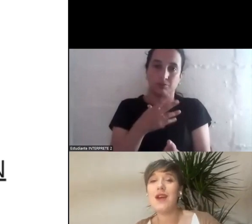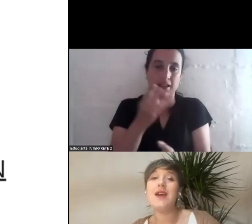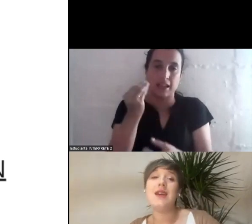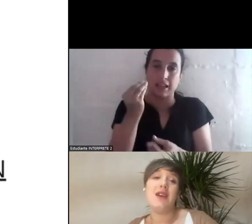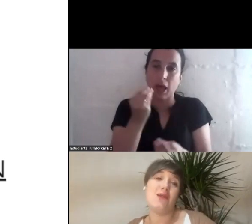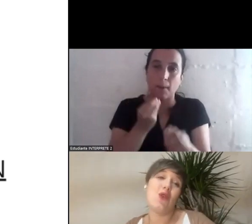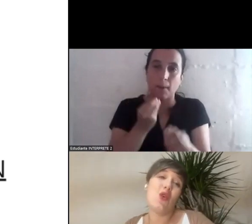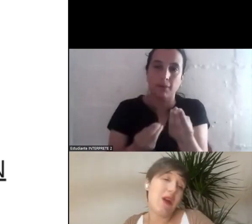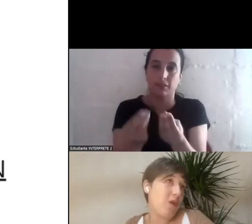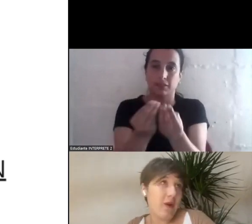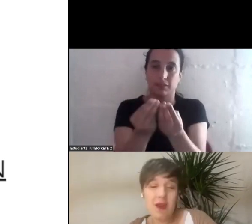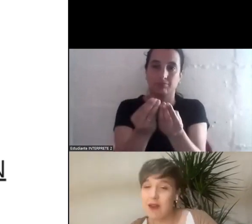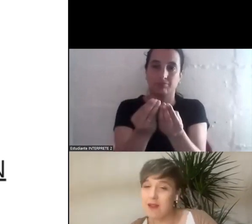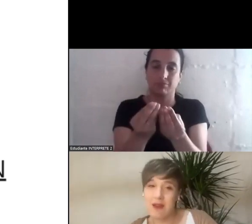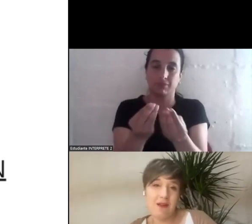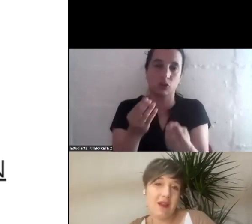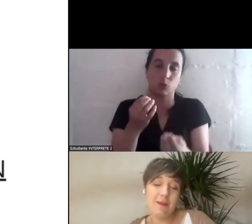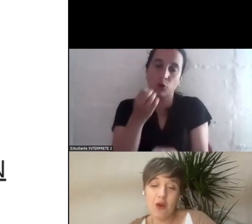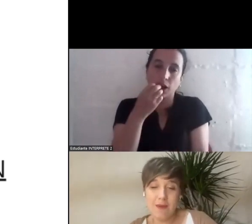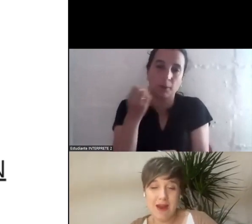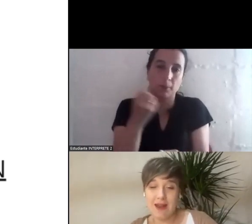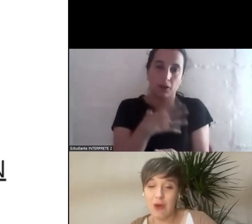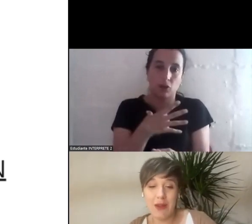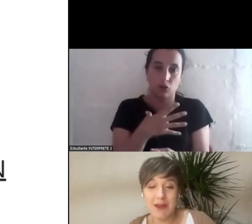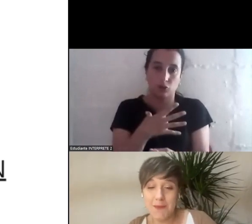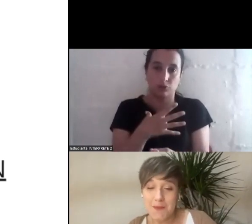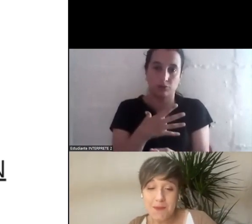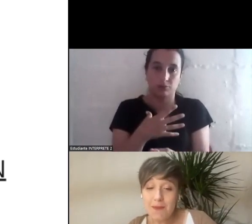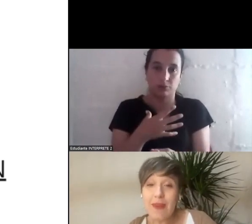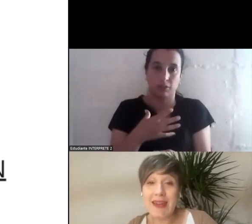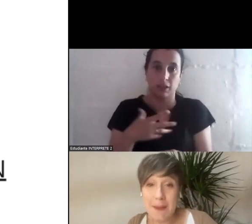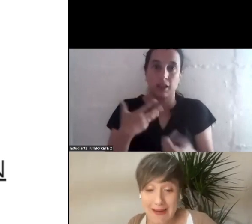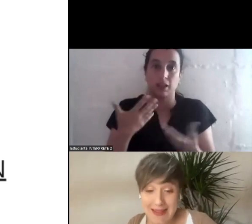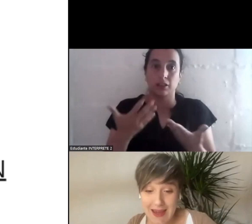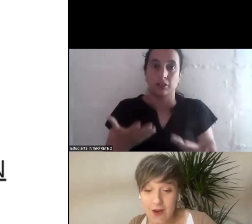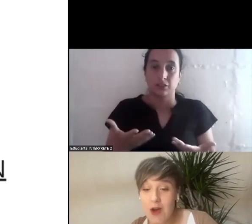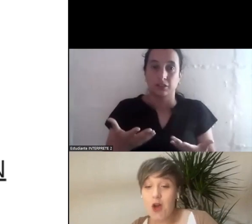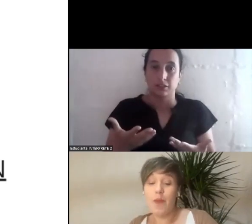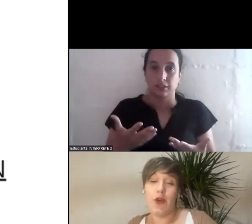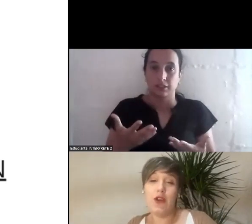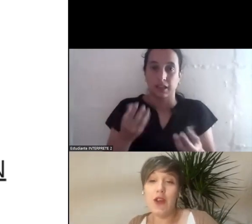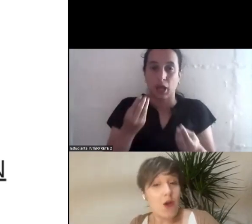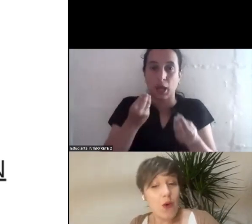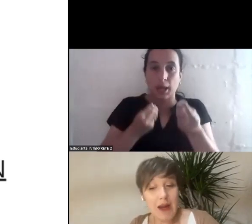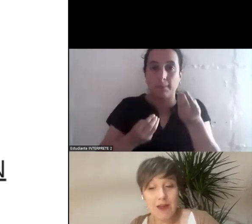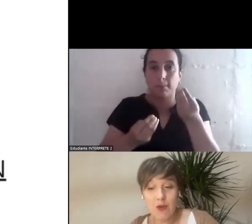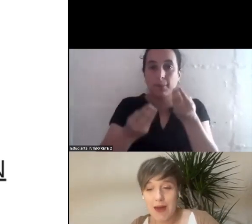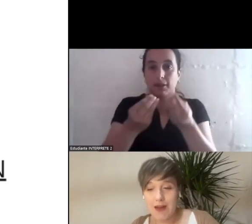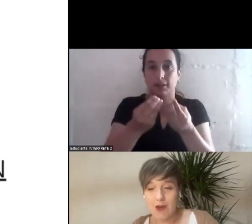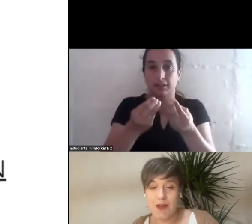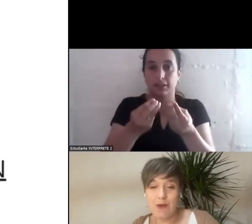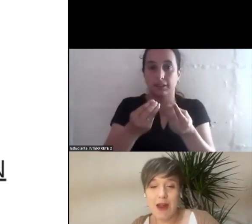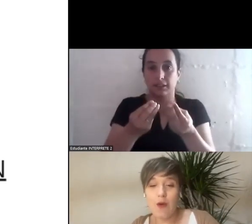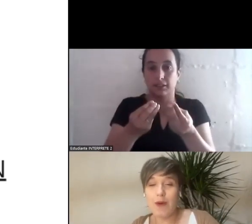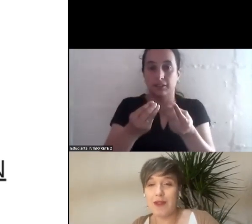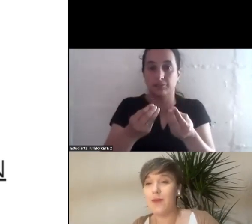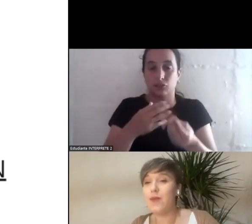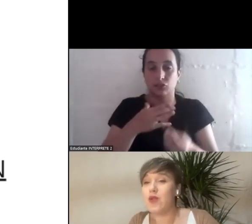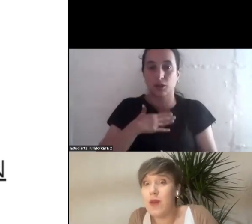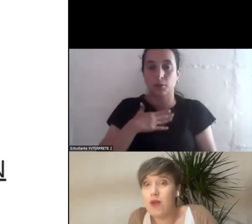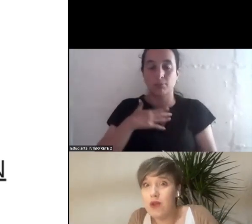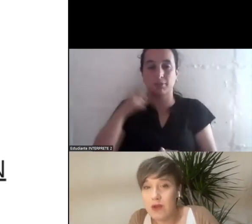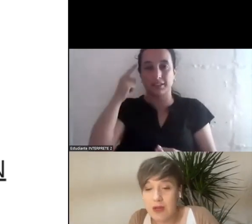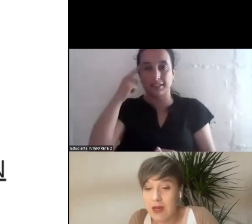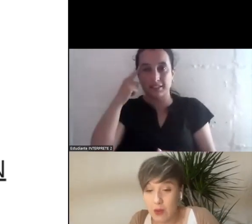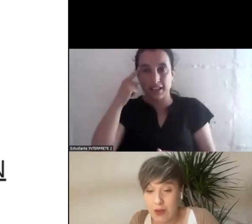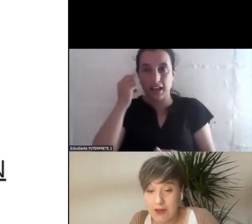Todos, y sobre todo para acompañar de la mejor manera. Entonces, esa empatía, ¿no? Ponernos en el lugar de esos padres nos ayudará a comprender pues,